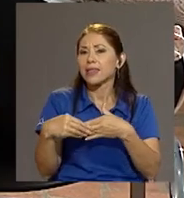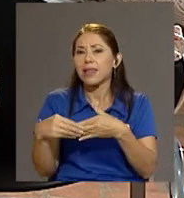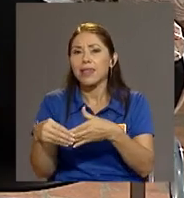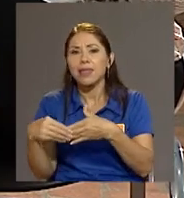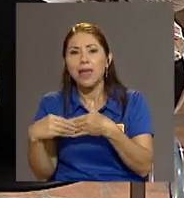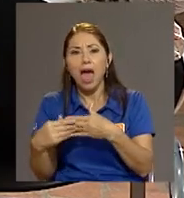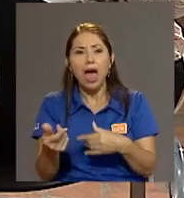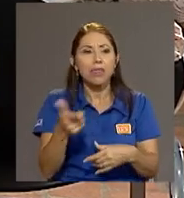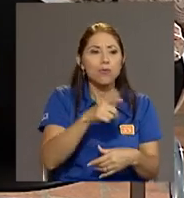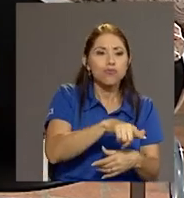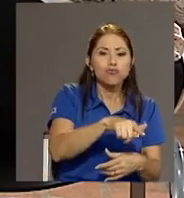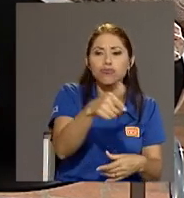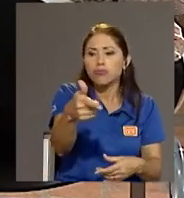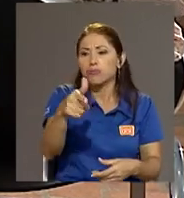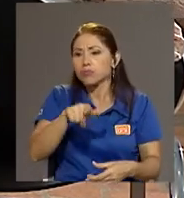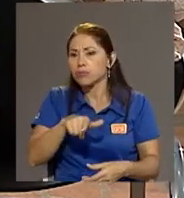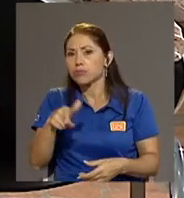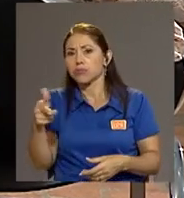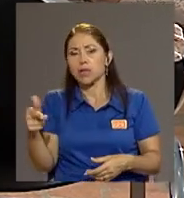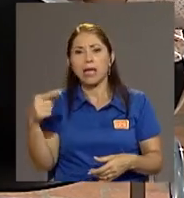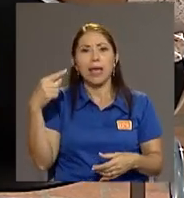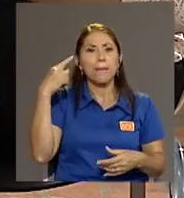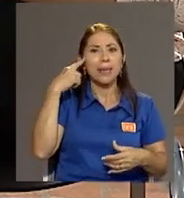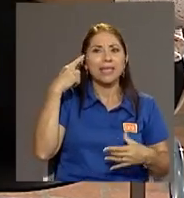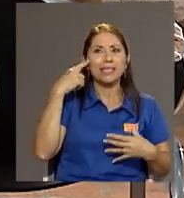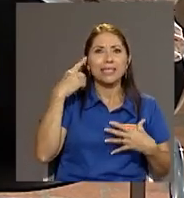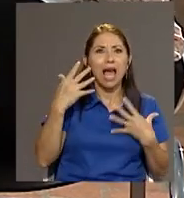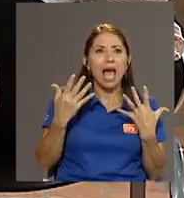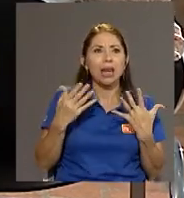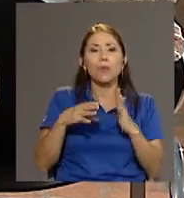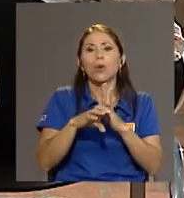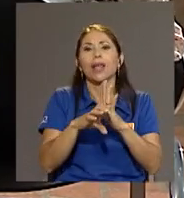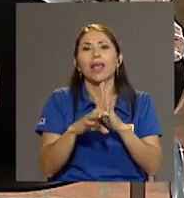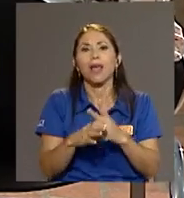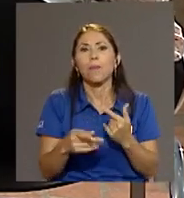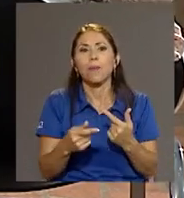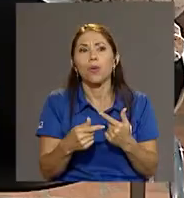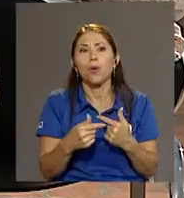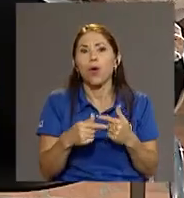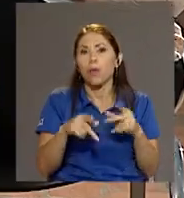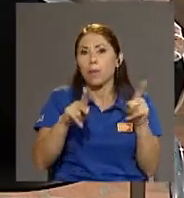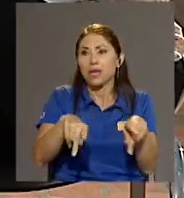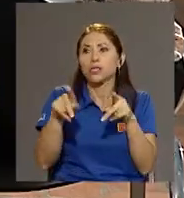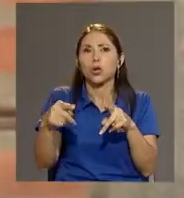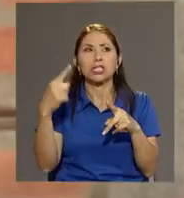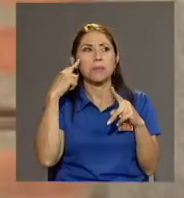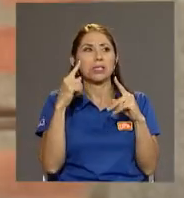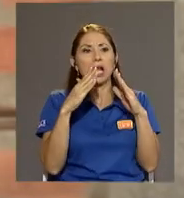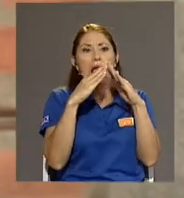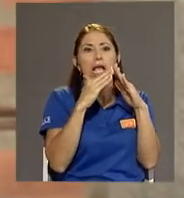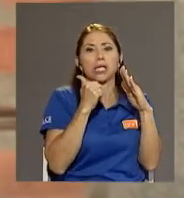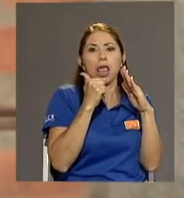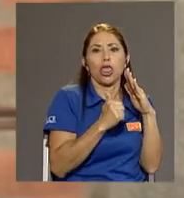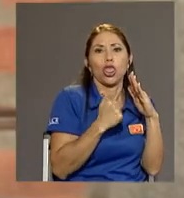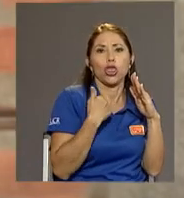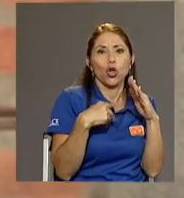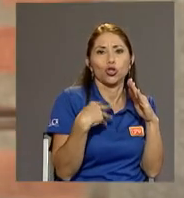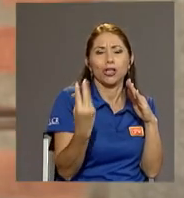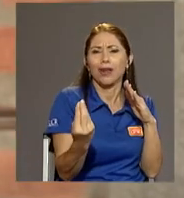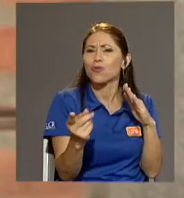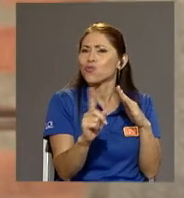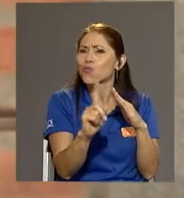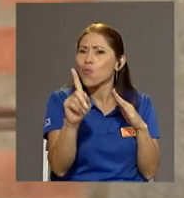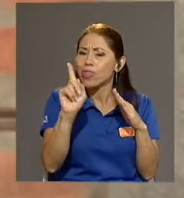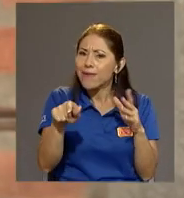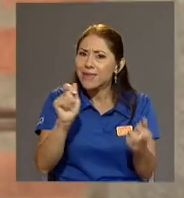a otro, de pensar que no salgo de mi casa, ¿verdad? Eso hay que cambiarlo, cambiar esa mentalidad.